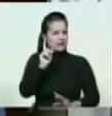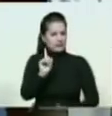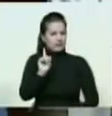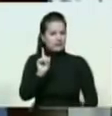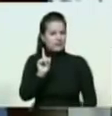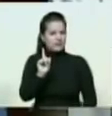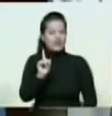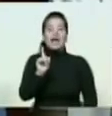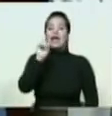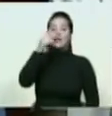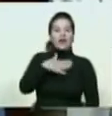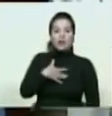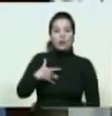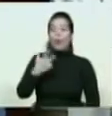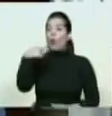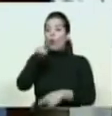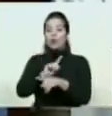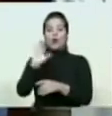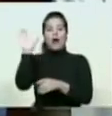descaraqueñización